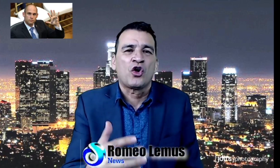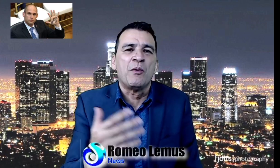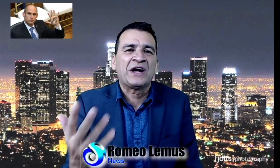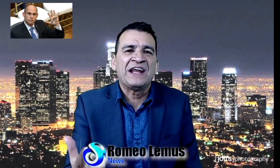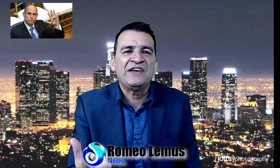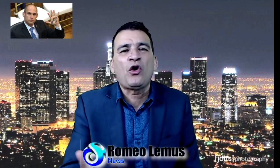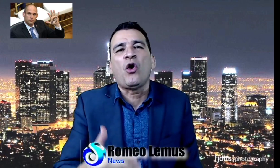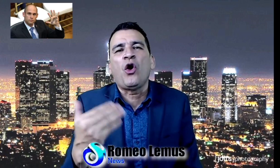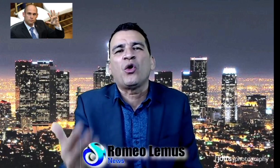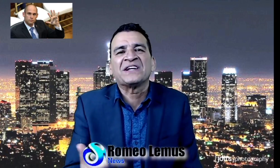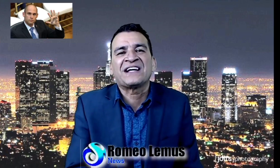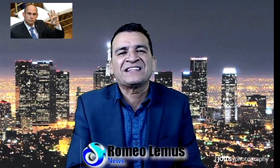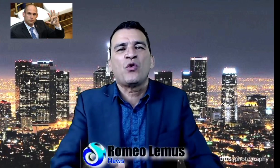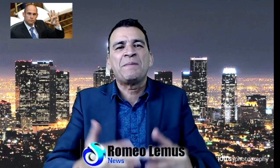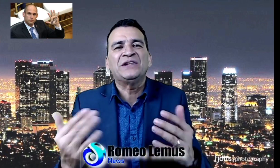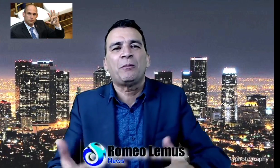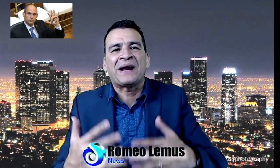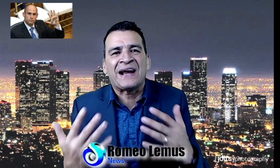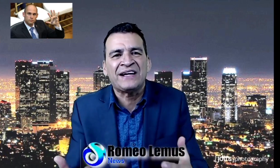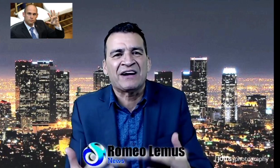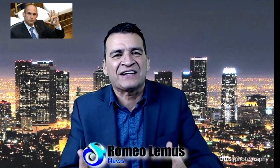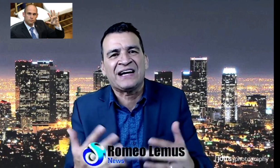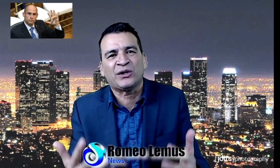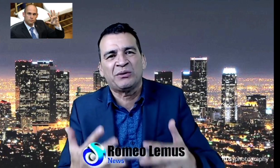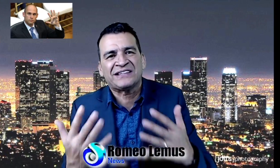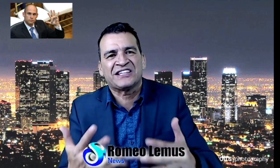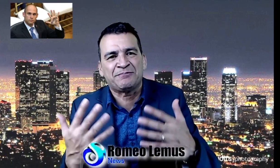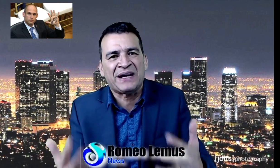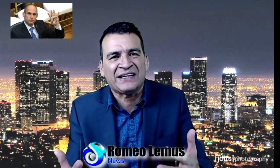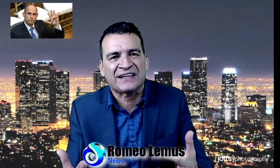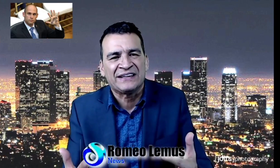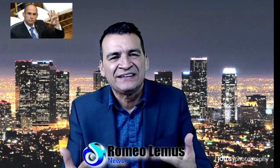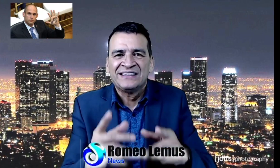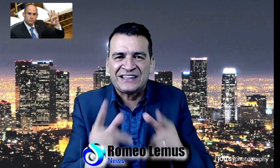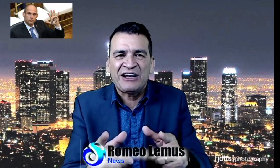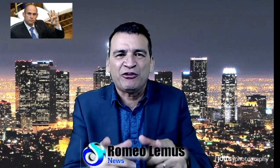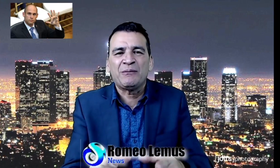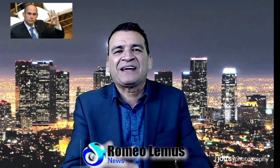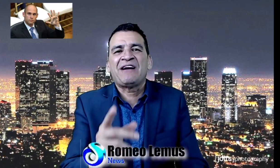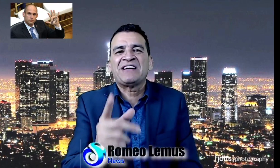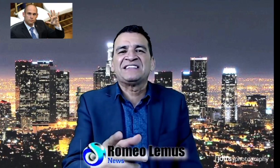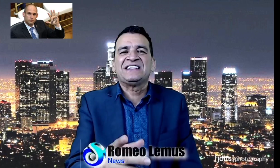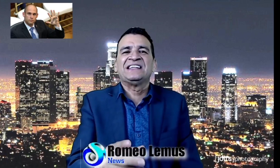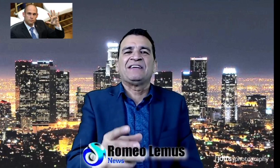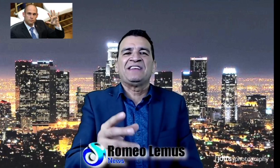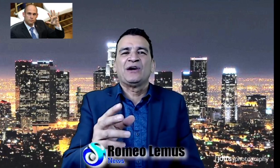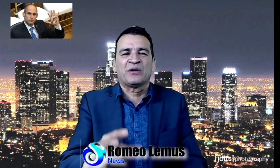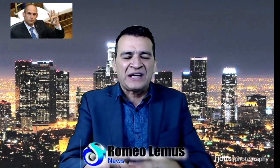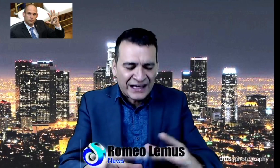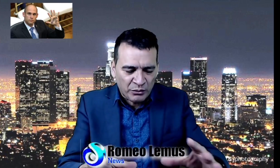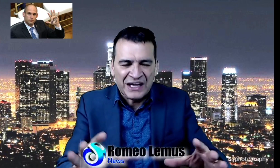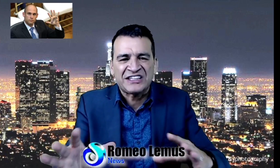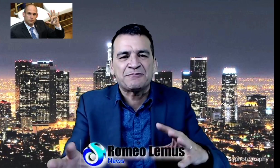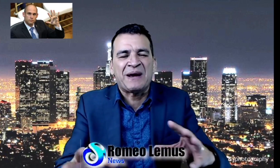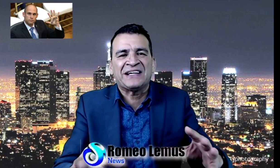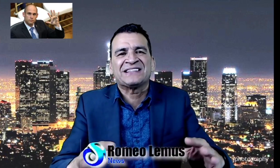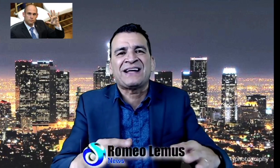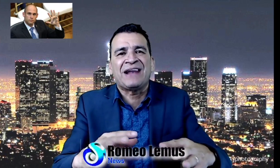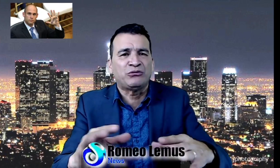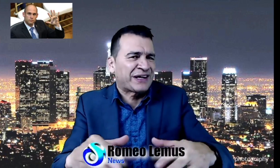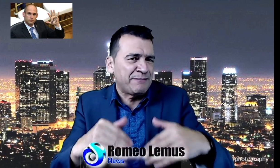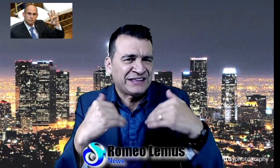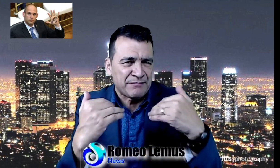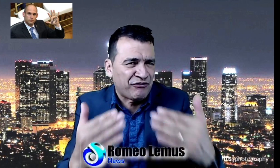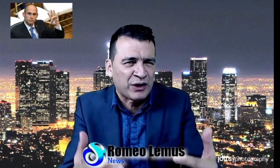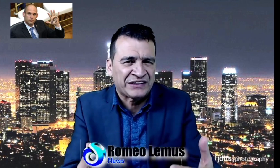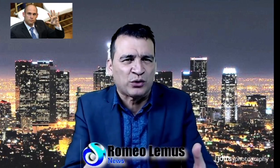diciendo, como que le dijo, ojo, que estás escupiendo para arriba, Ricardo Velázquez Parker. De tal forma que va a ver el siguiente video. Ricardo Velázquez Parker está